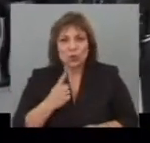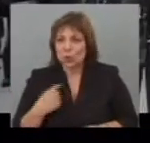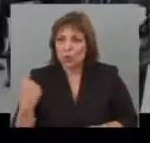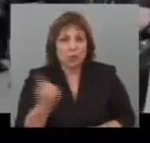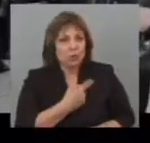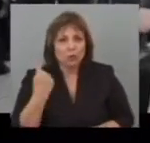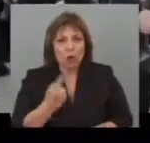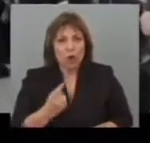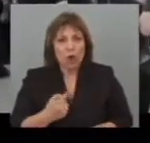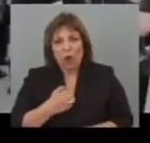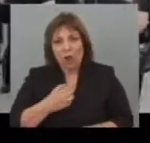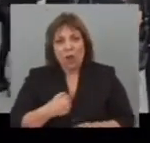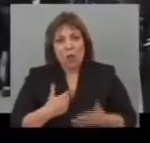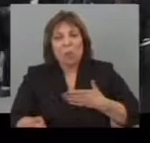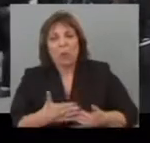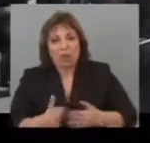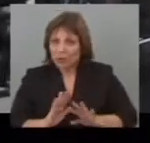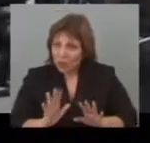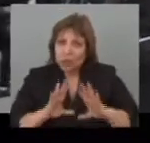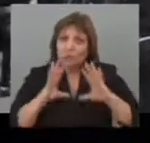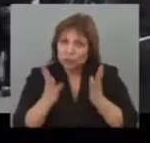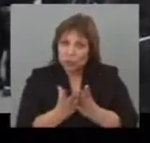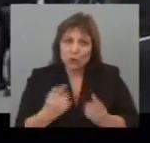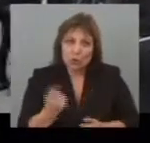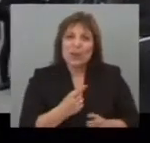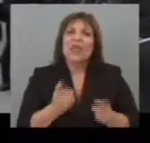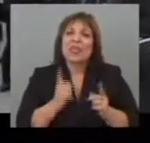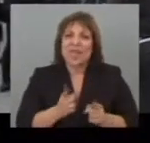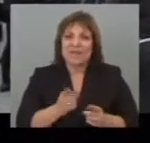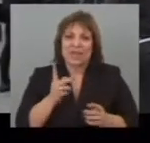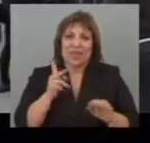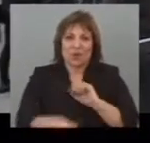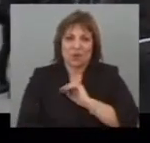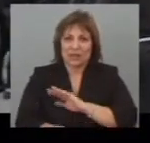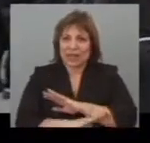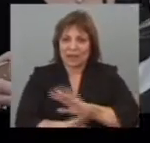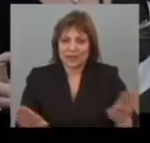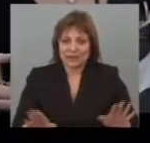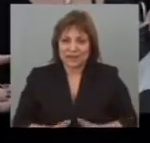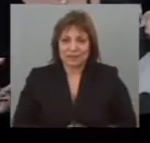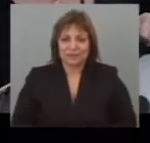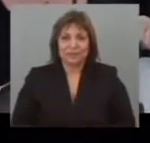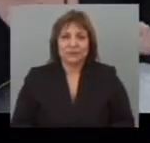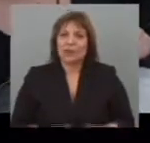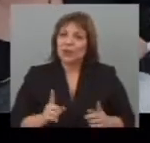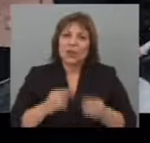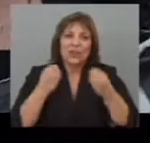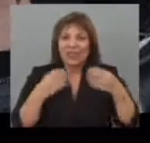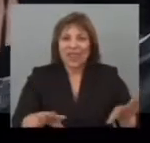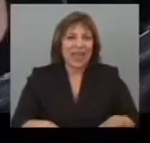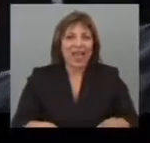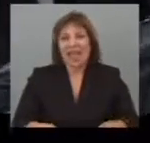violencia no tiene que continuar, es algo que tiene que terminarse. Así la cosa, no dejar que